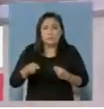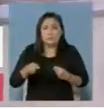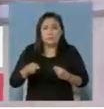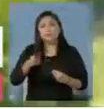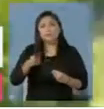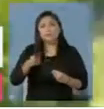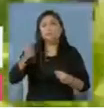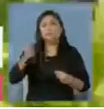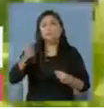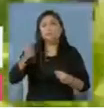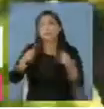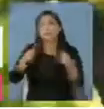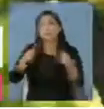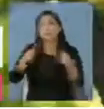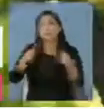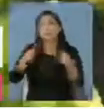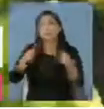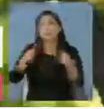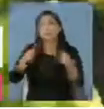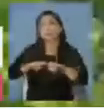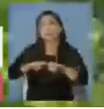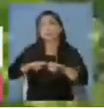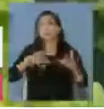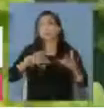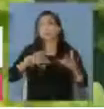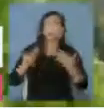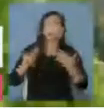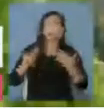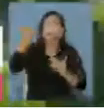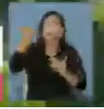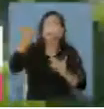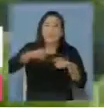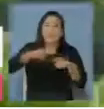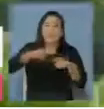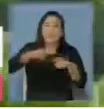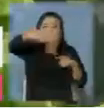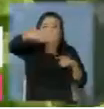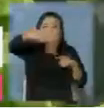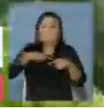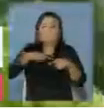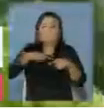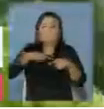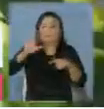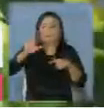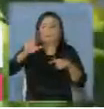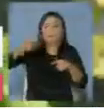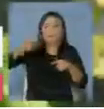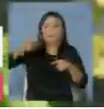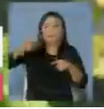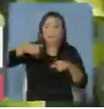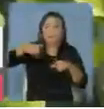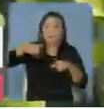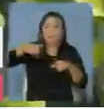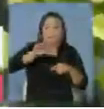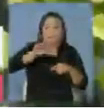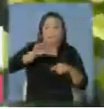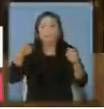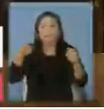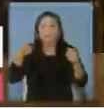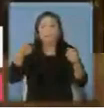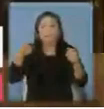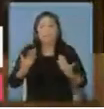el objetivo volver al menos a poder tener las hectáreas y la superficie plantada del año pasado para